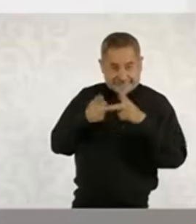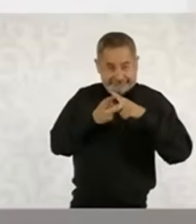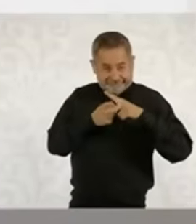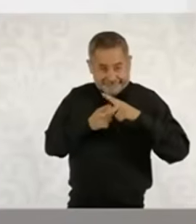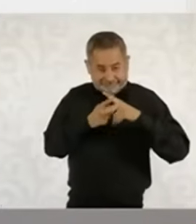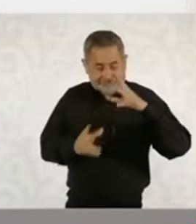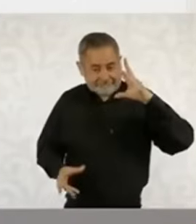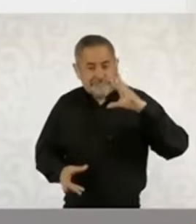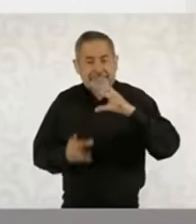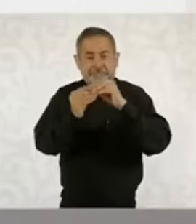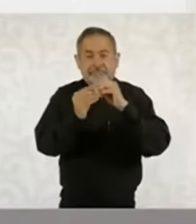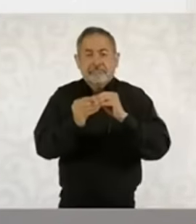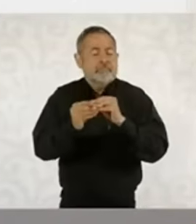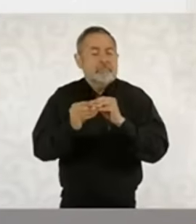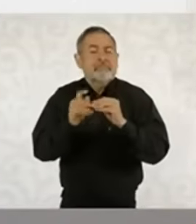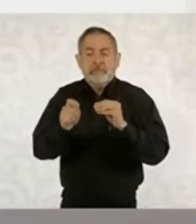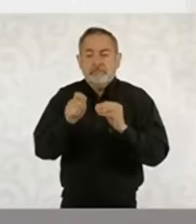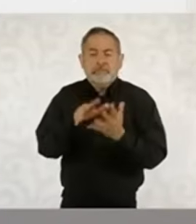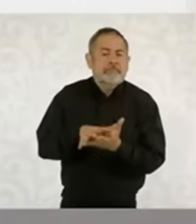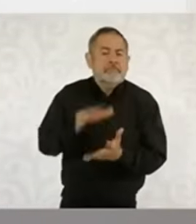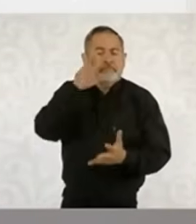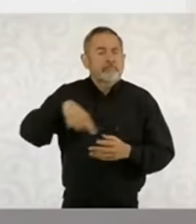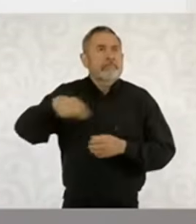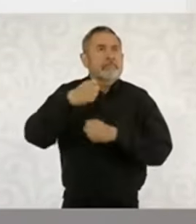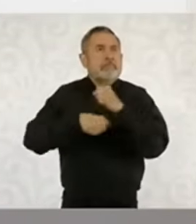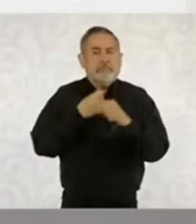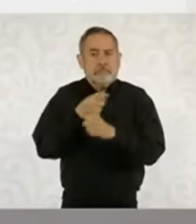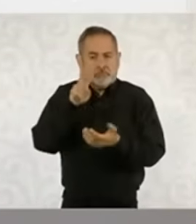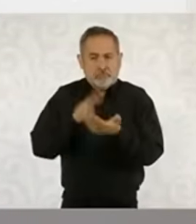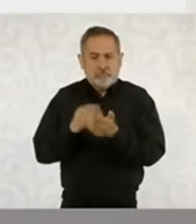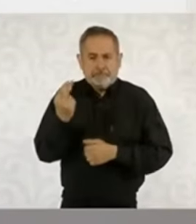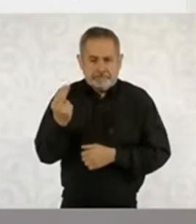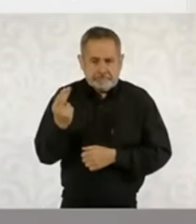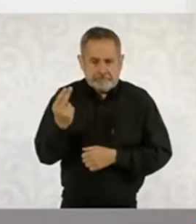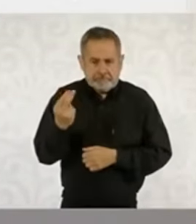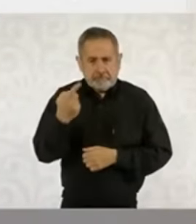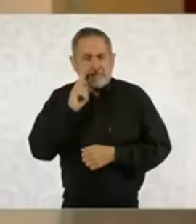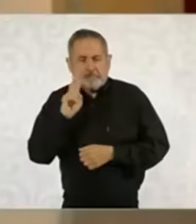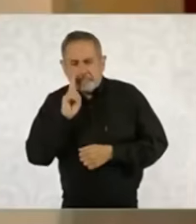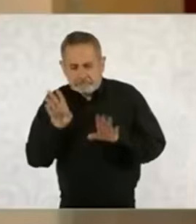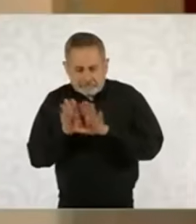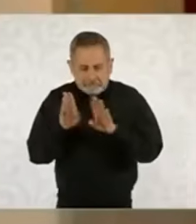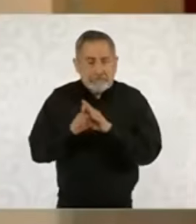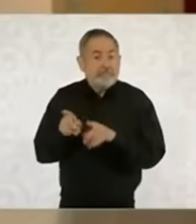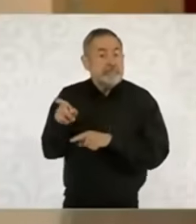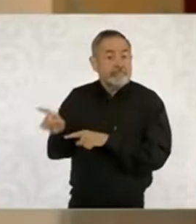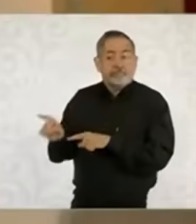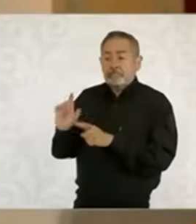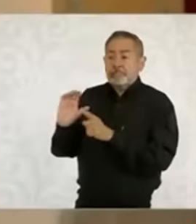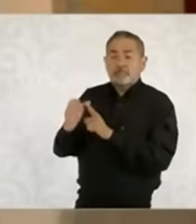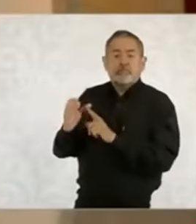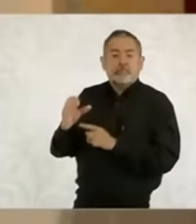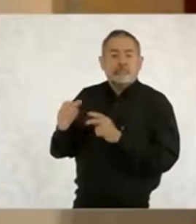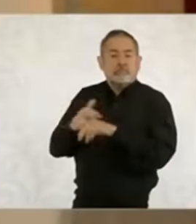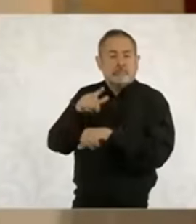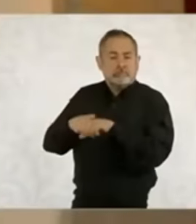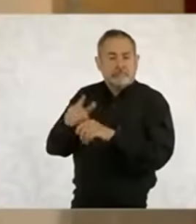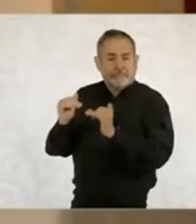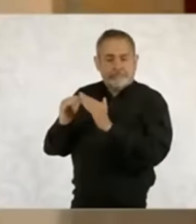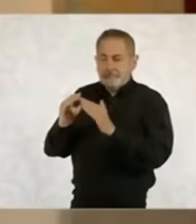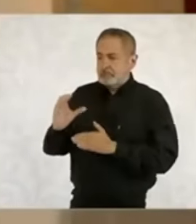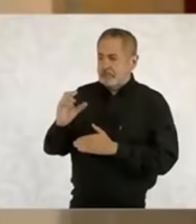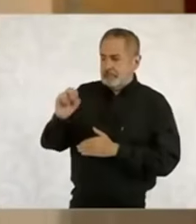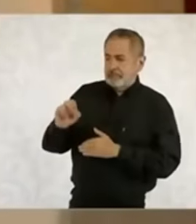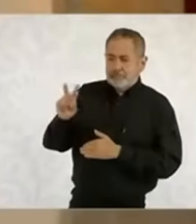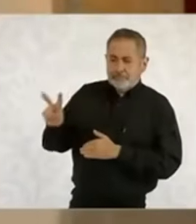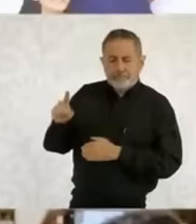que correspondería en su mayoría al 2025, y ya la Comisión Nacional de Vivienda va un poco